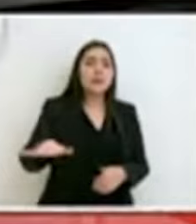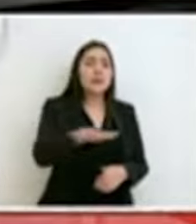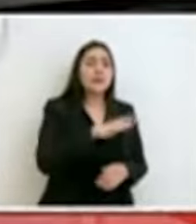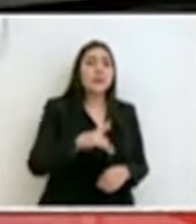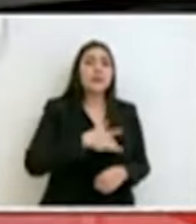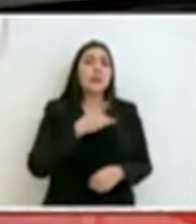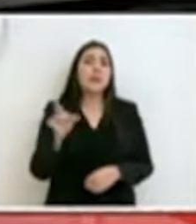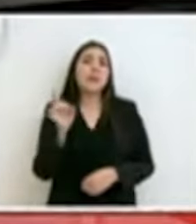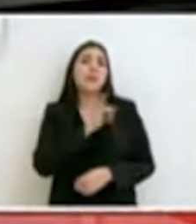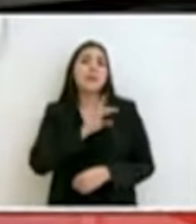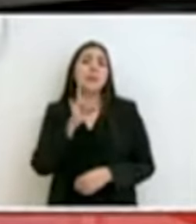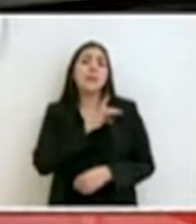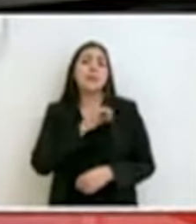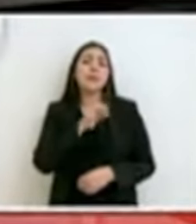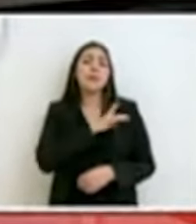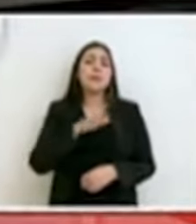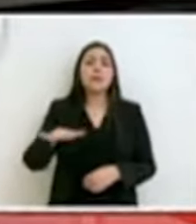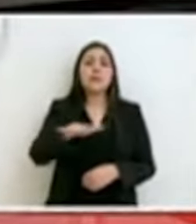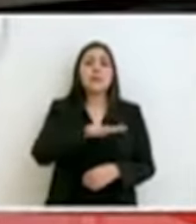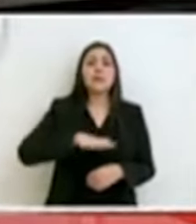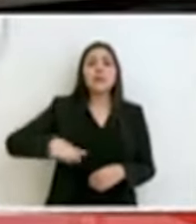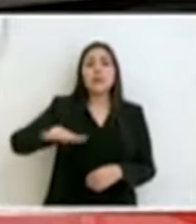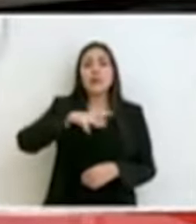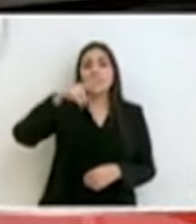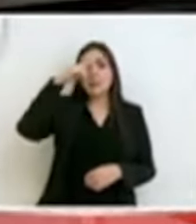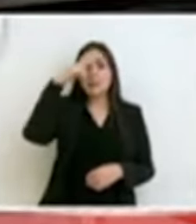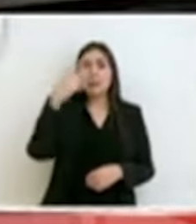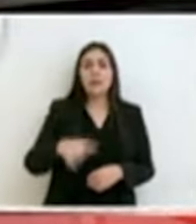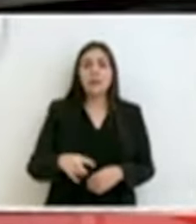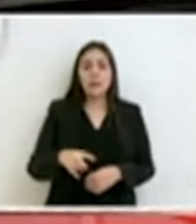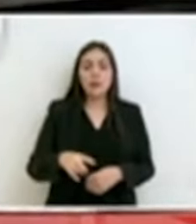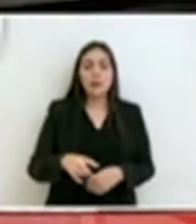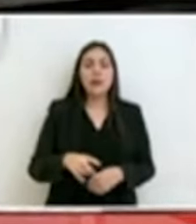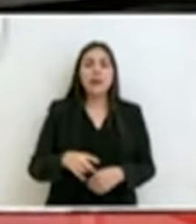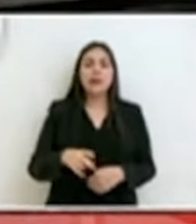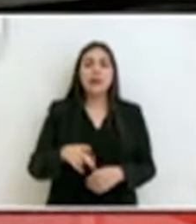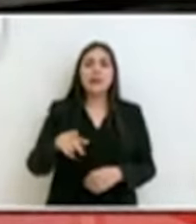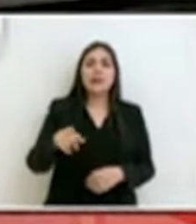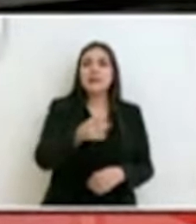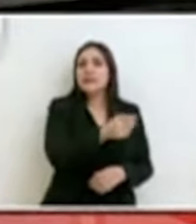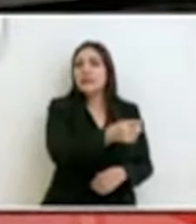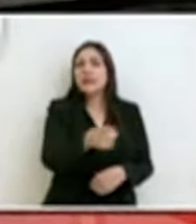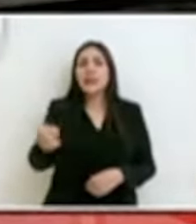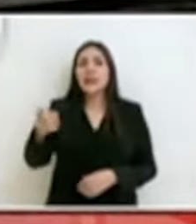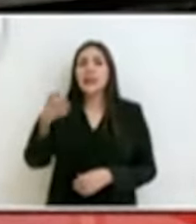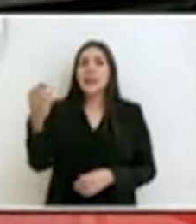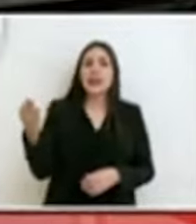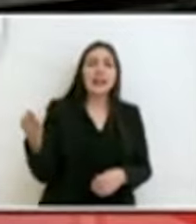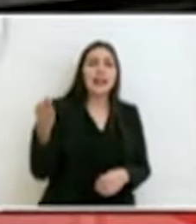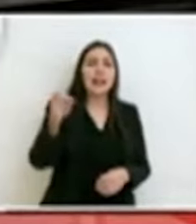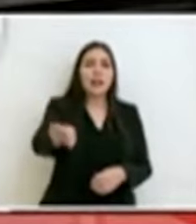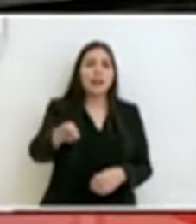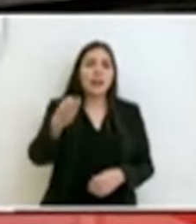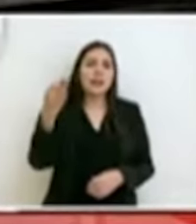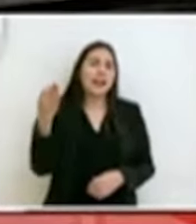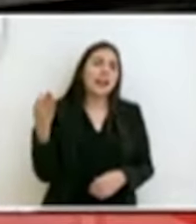al pueblo! ¡Traidores! ¡Traidores!